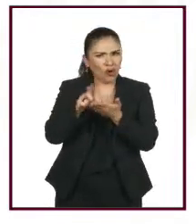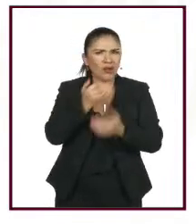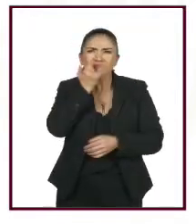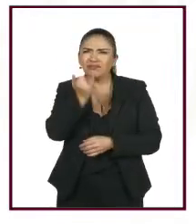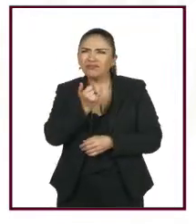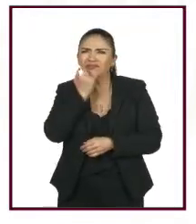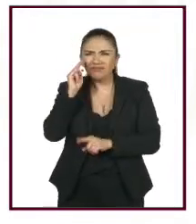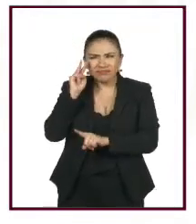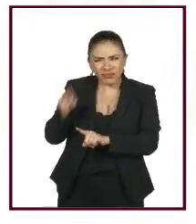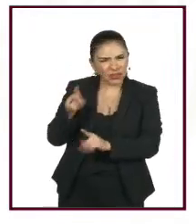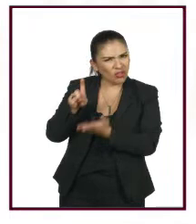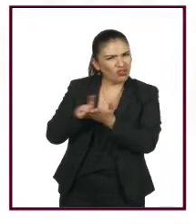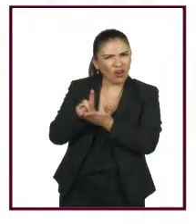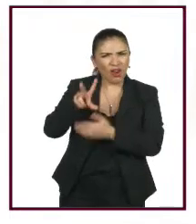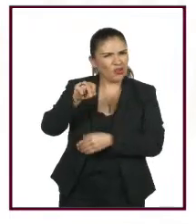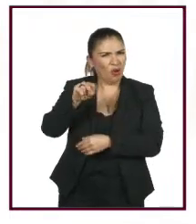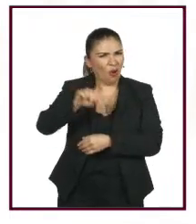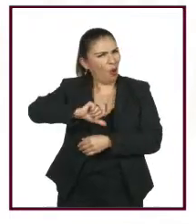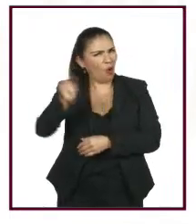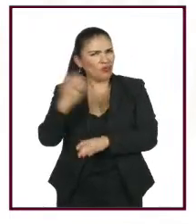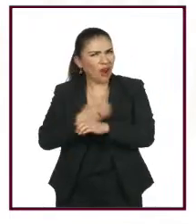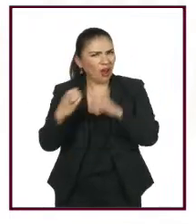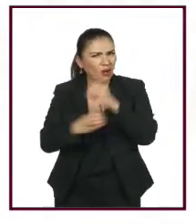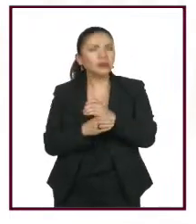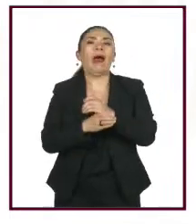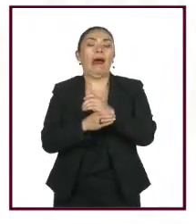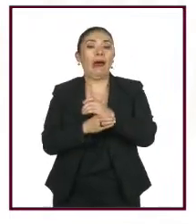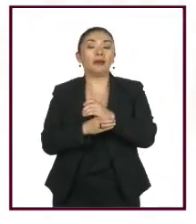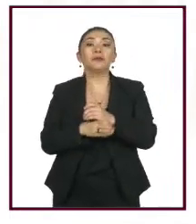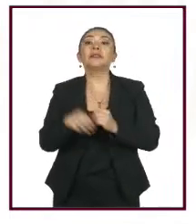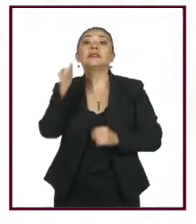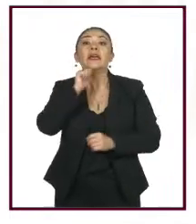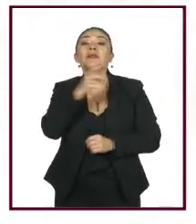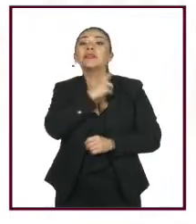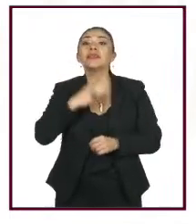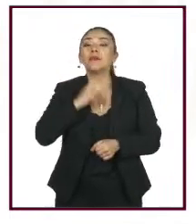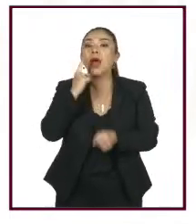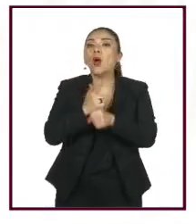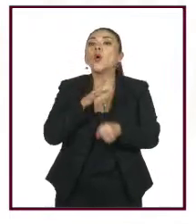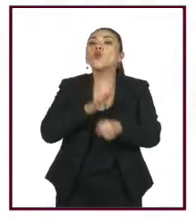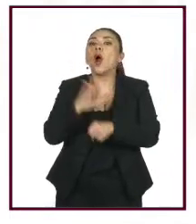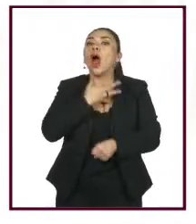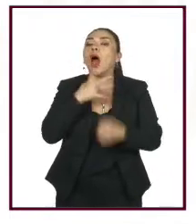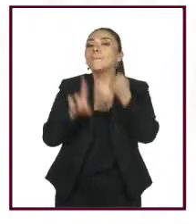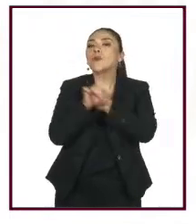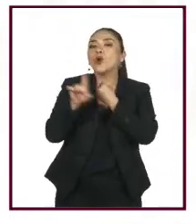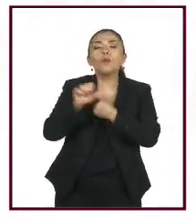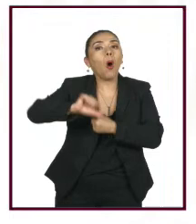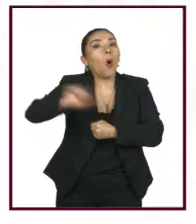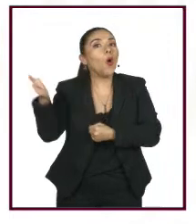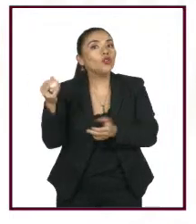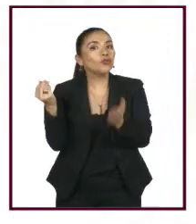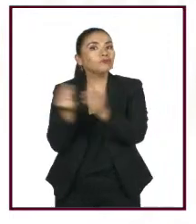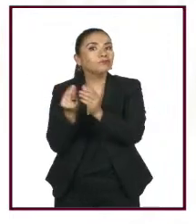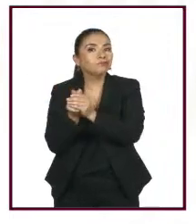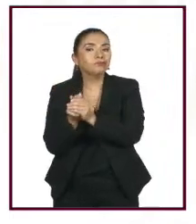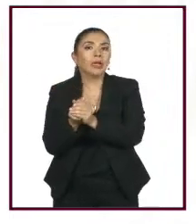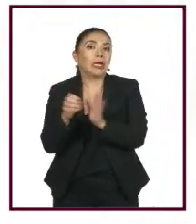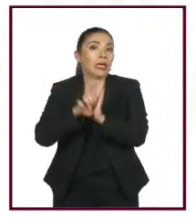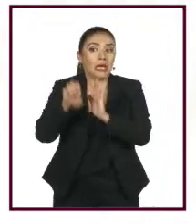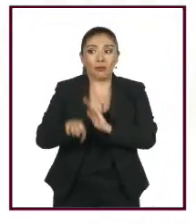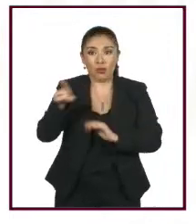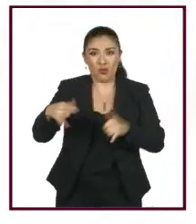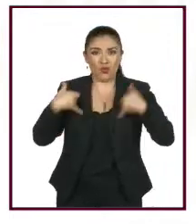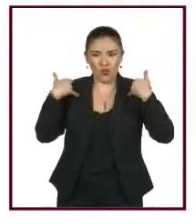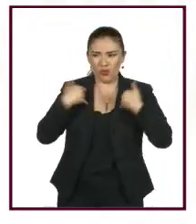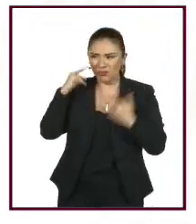del consumo de alguna sustancia y posteriormente se descarta, siempre identificar factores de riesgo, ¿no? Si el A o el